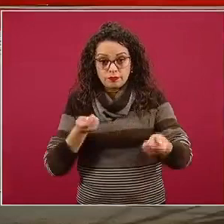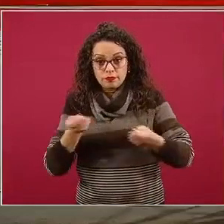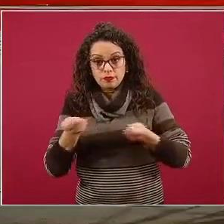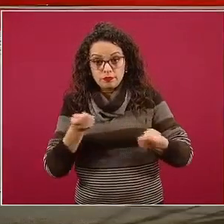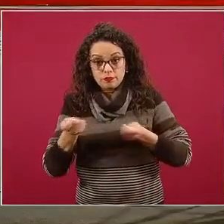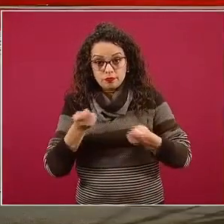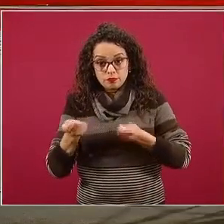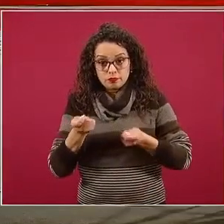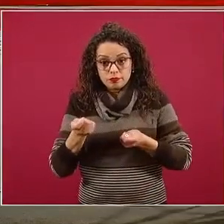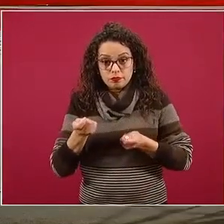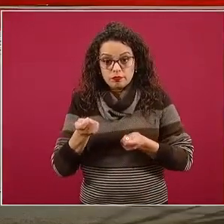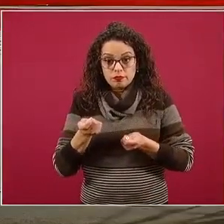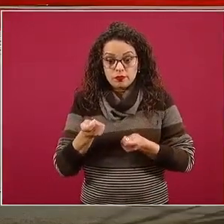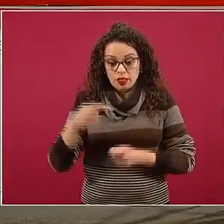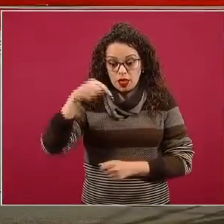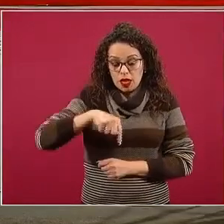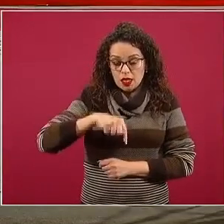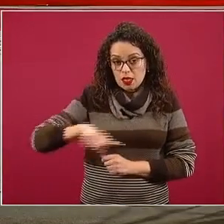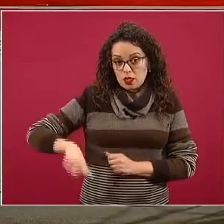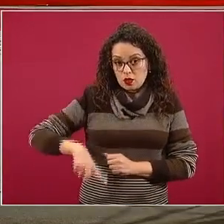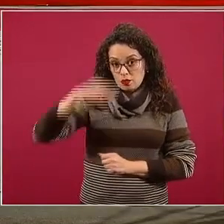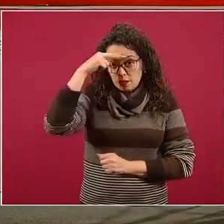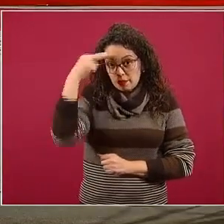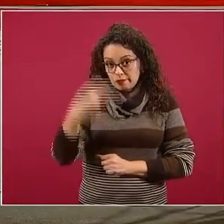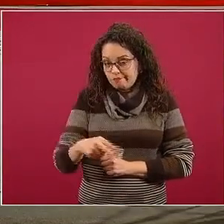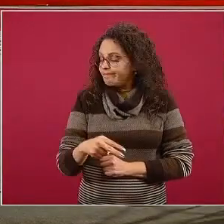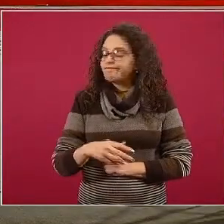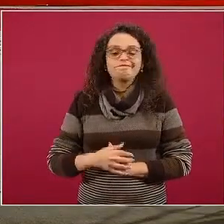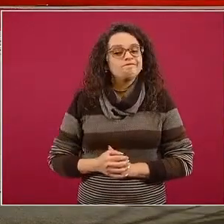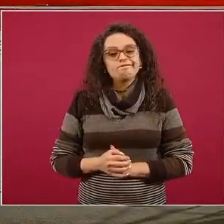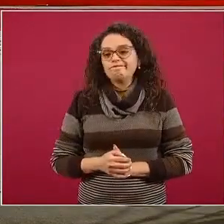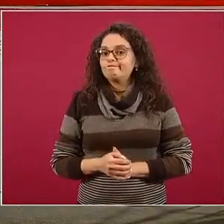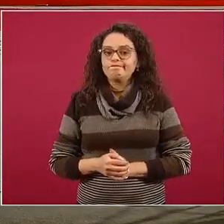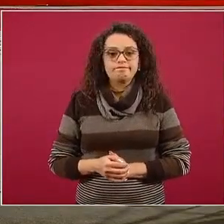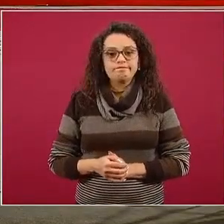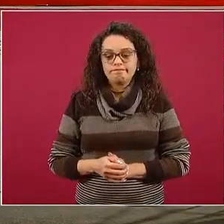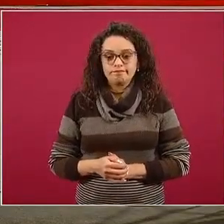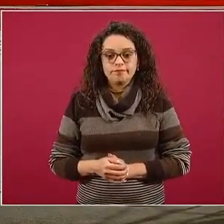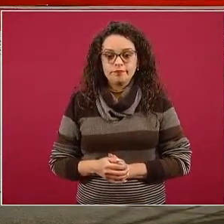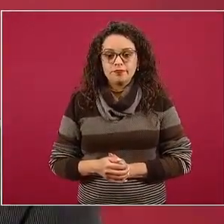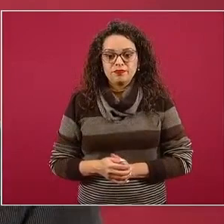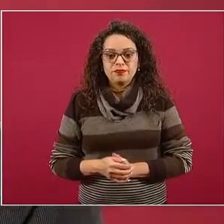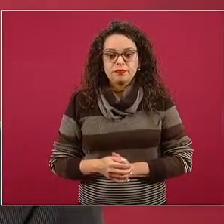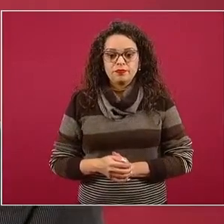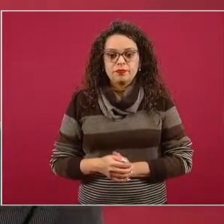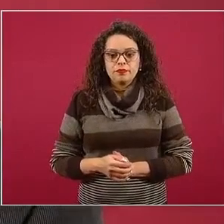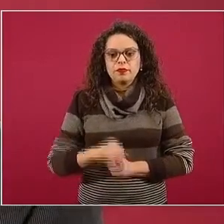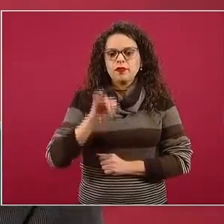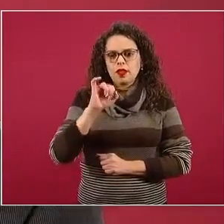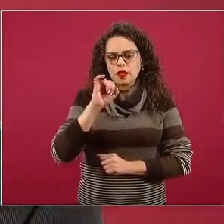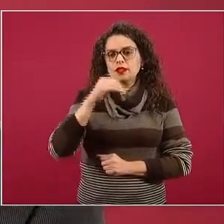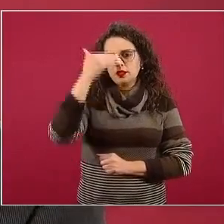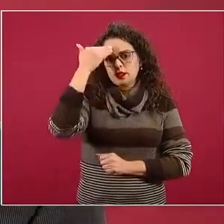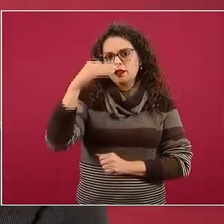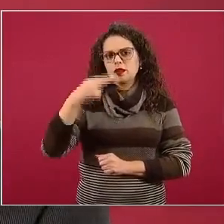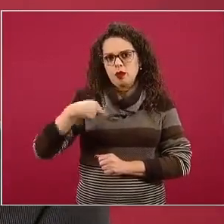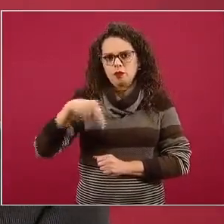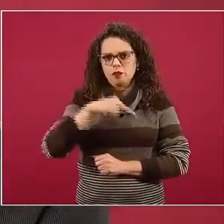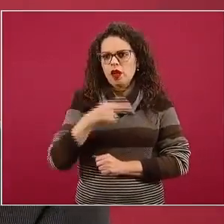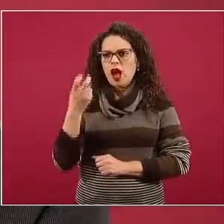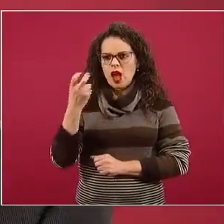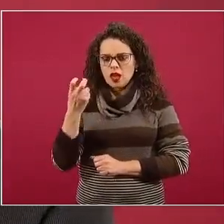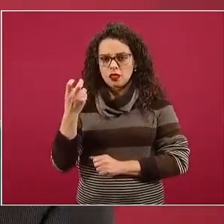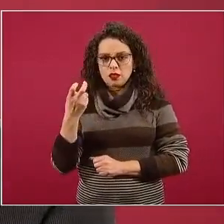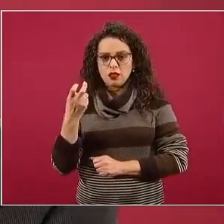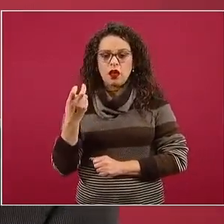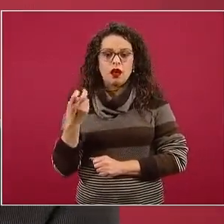de manera central desde el Gobierno de México. Habíamos tenido conocimiento anecdótico de este tipo de situaciones en el caso